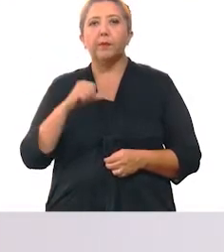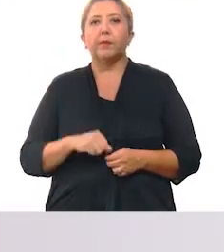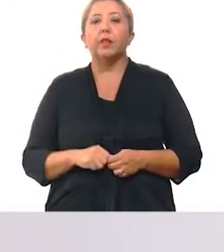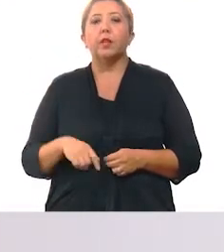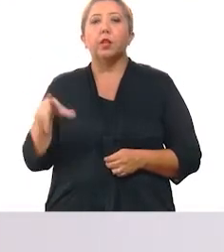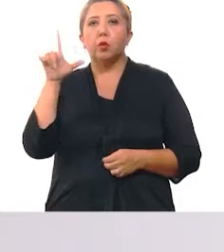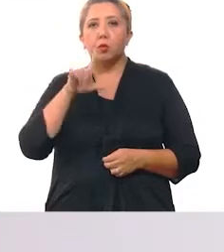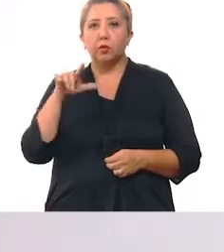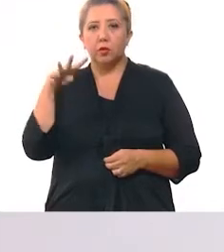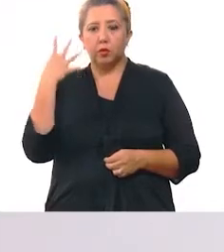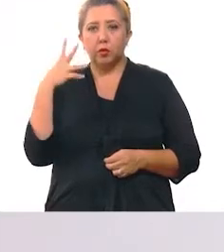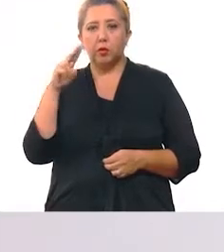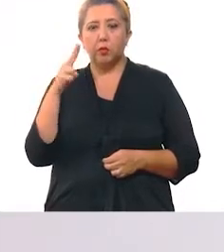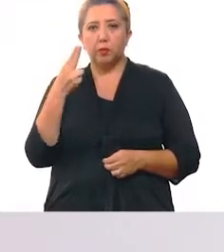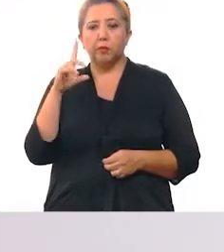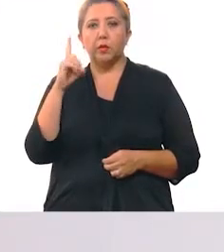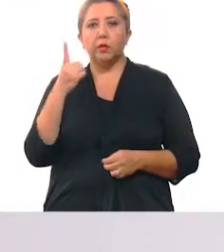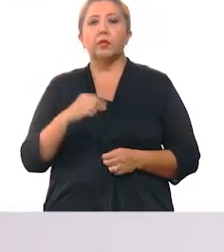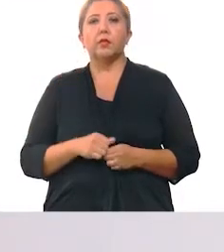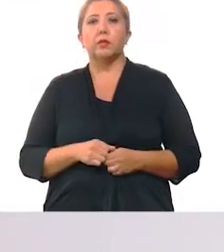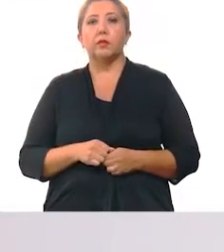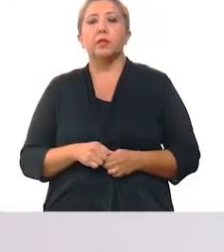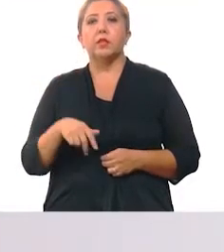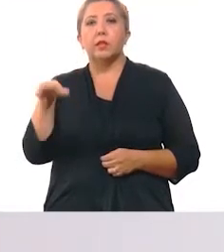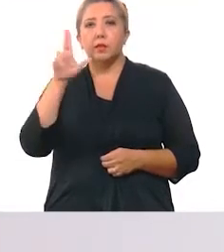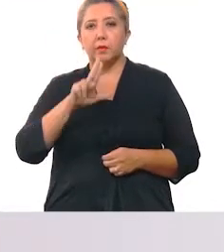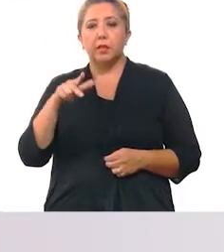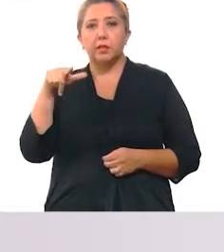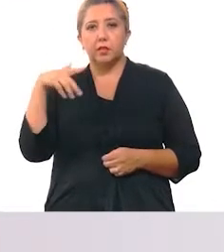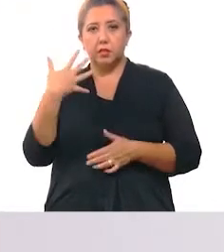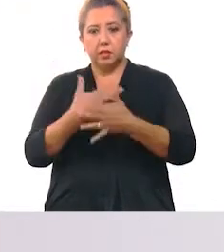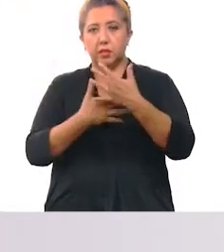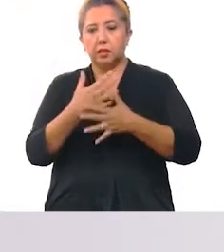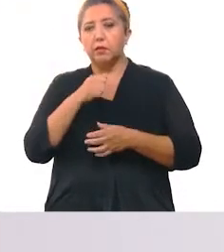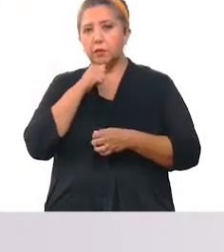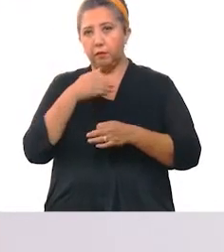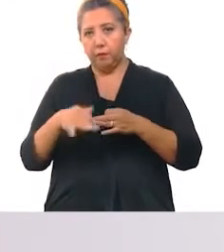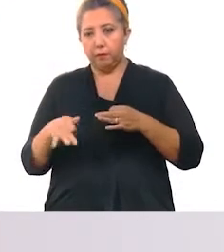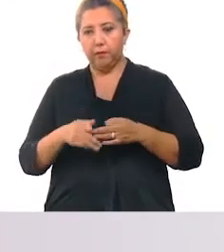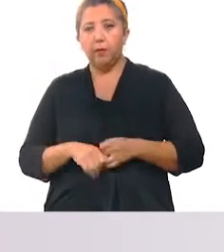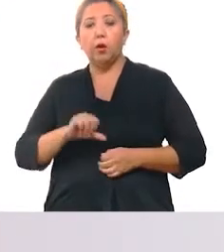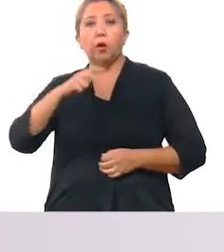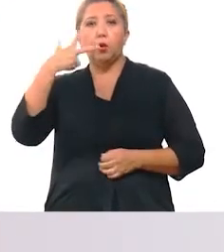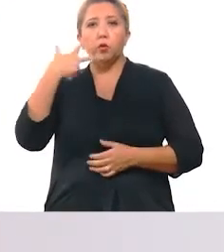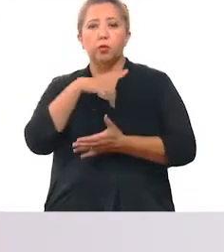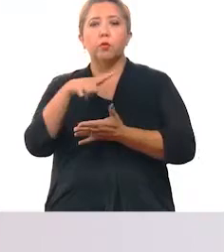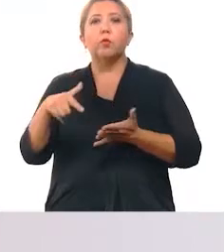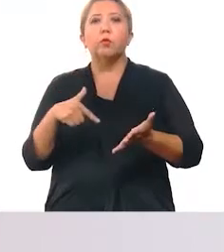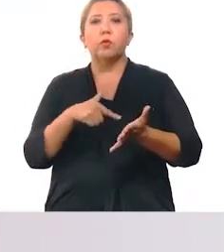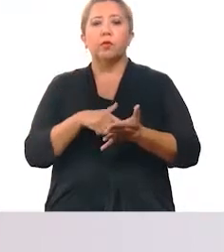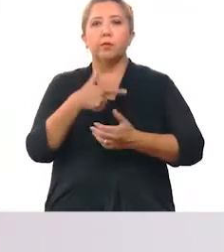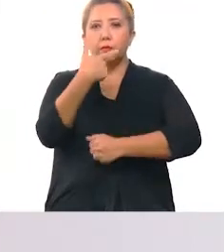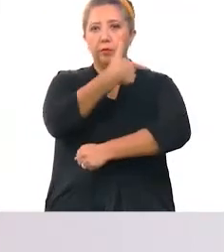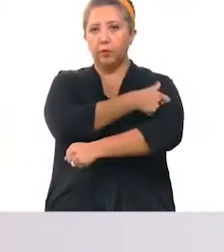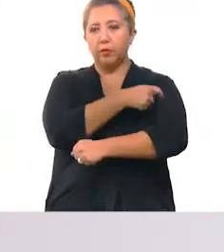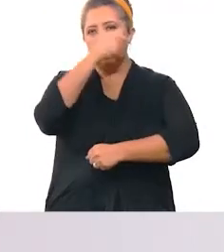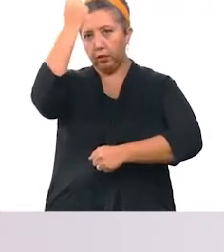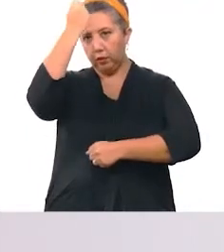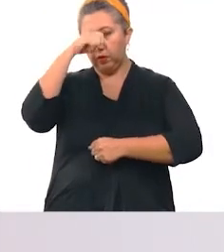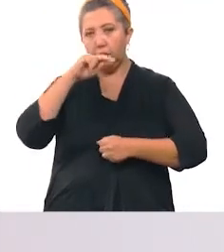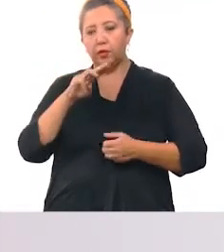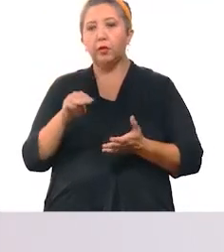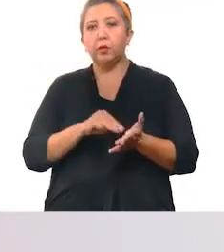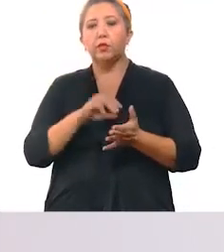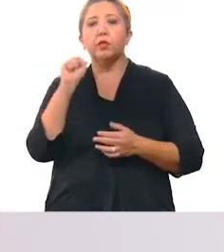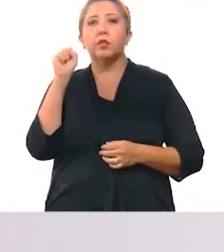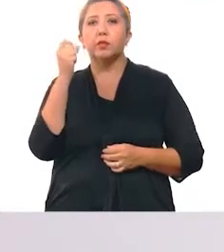octubre, lunes 14 noviembre y diciembre y martes 15 los rezagados. Hay 8 módulos de vacunación: Tecnológico de